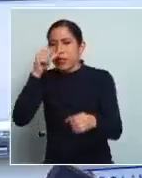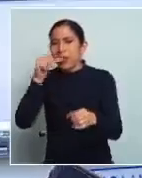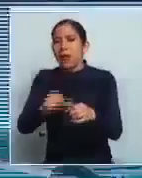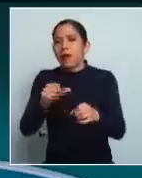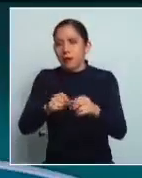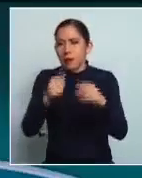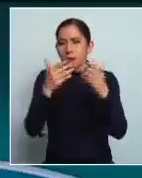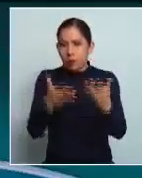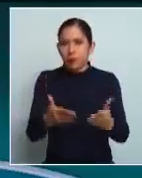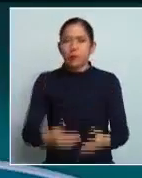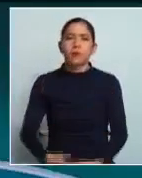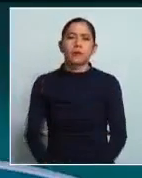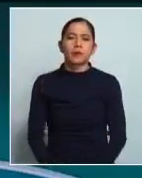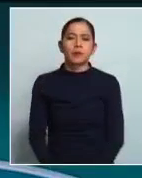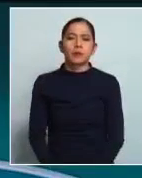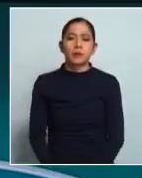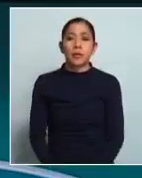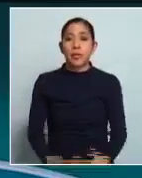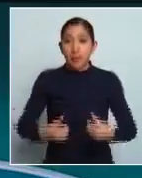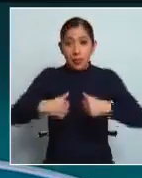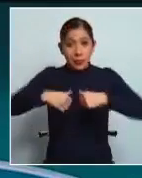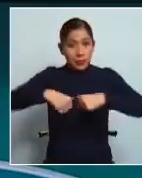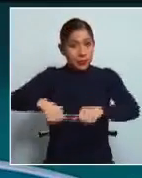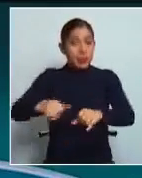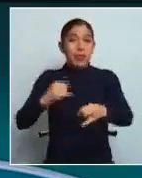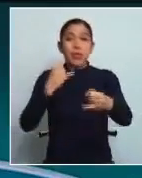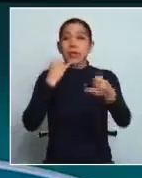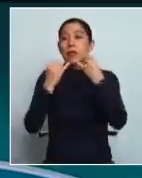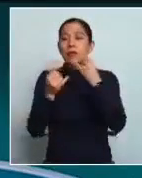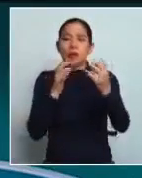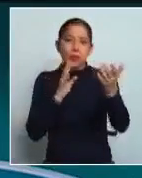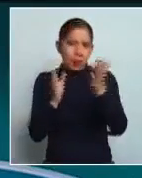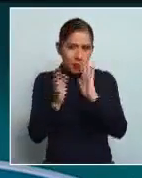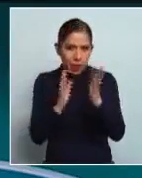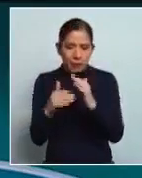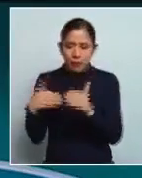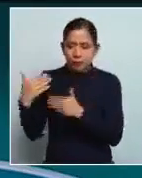Y seguimos revisando la información actualizada para darles a conocer.